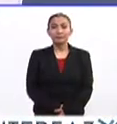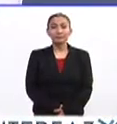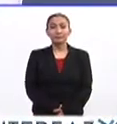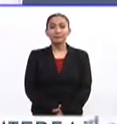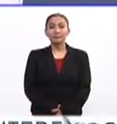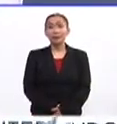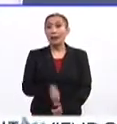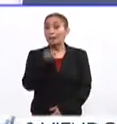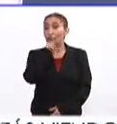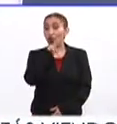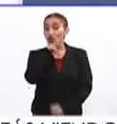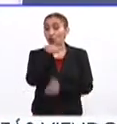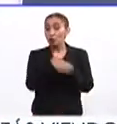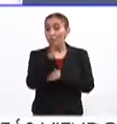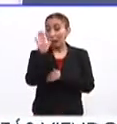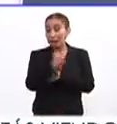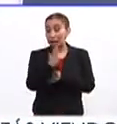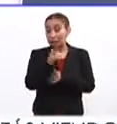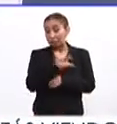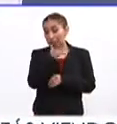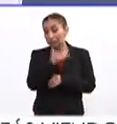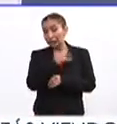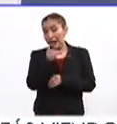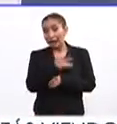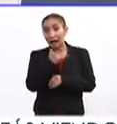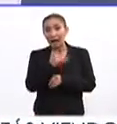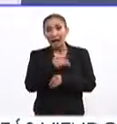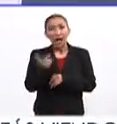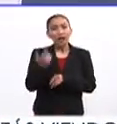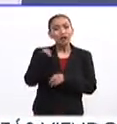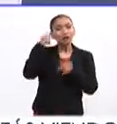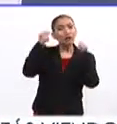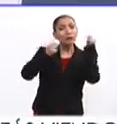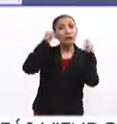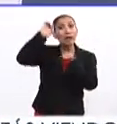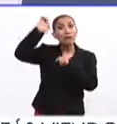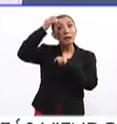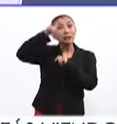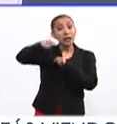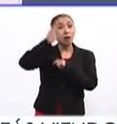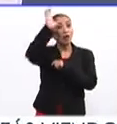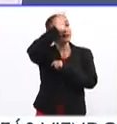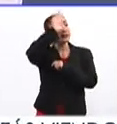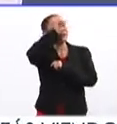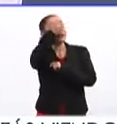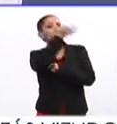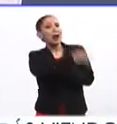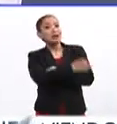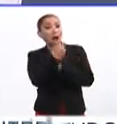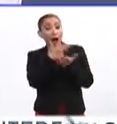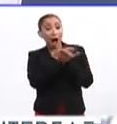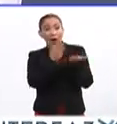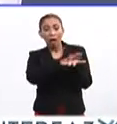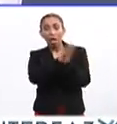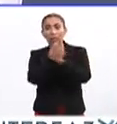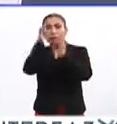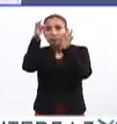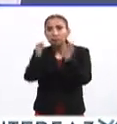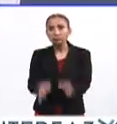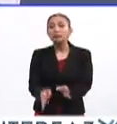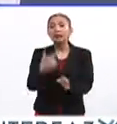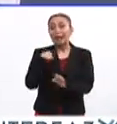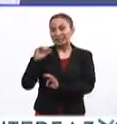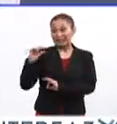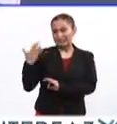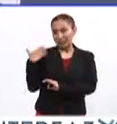Y bueno, muy pronto todo parece indicar que el turismo espacial dejará de ser un tema de ciencia ficción para convertirse en una realidad.